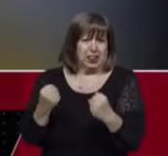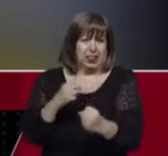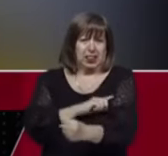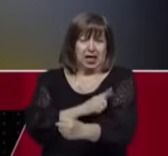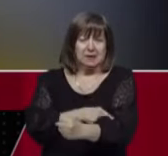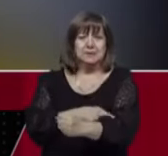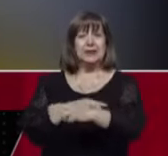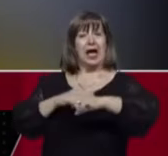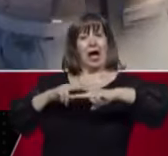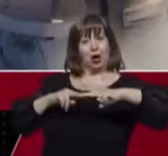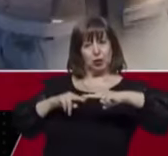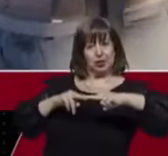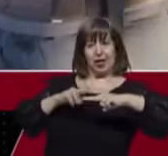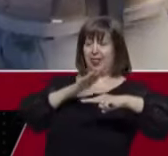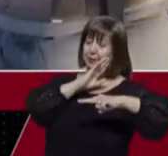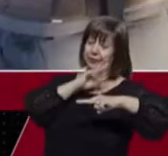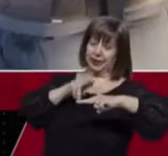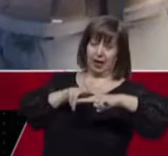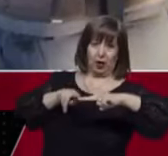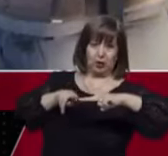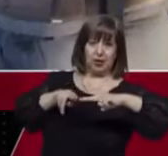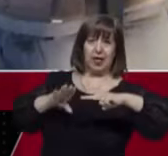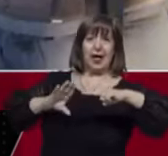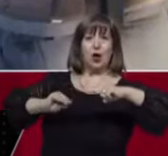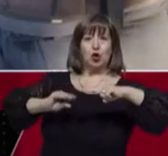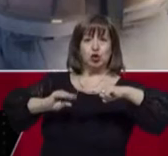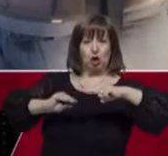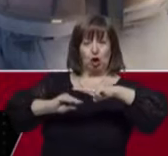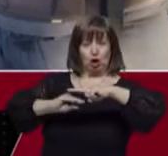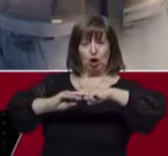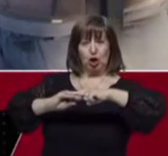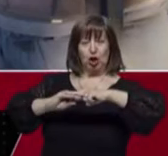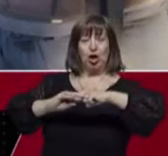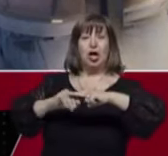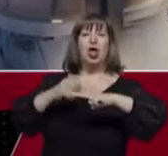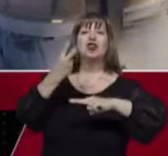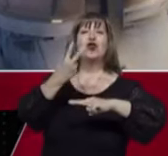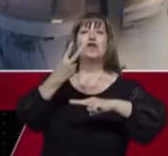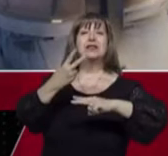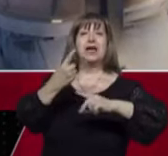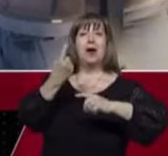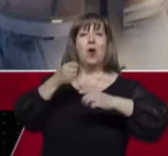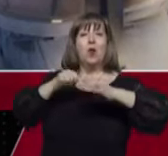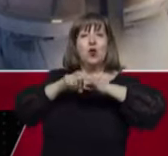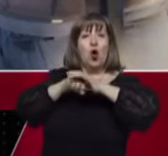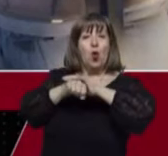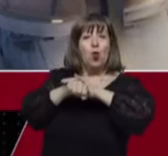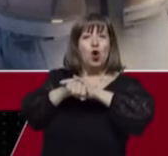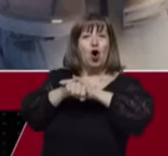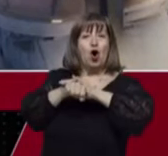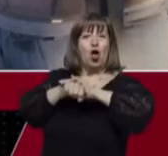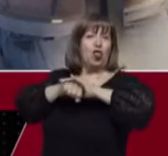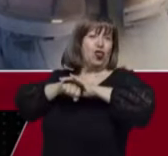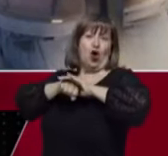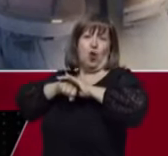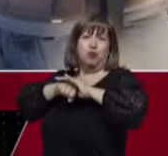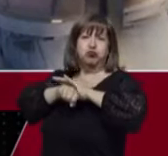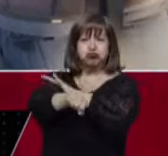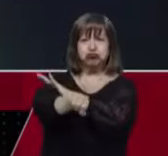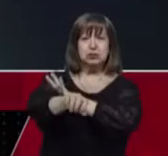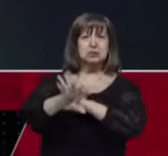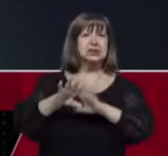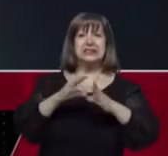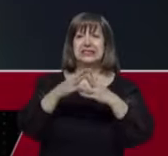estaba recostada, como dije, la segunda vez que pujó nació la criatura. ¿Qué sentiste? La primera vez para vos,